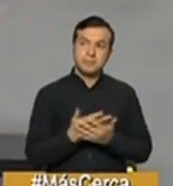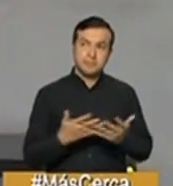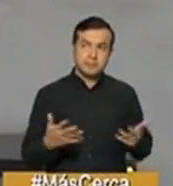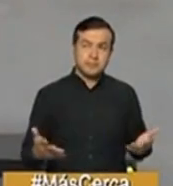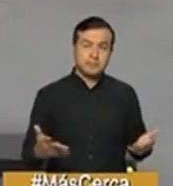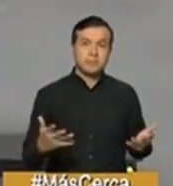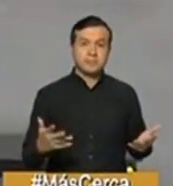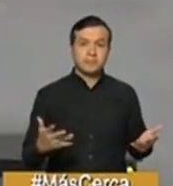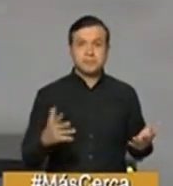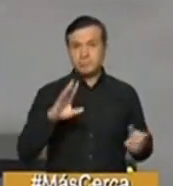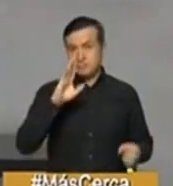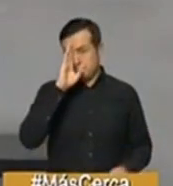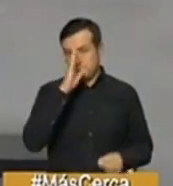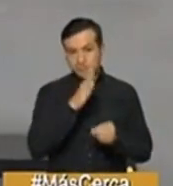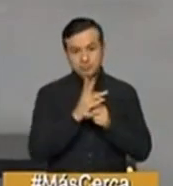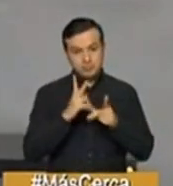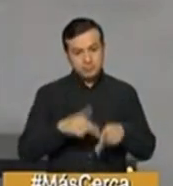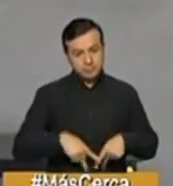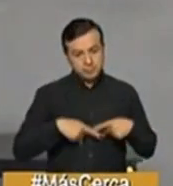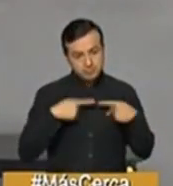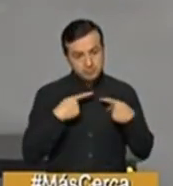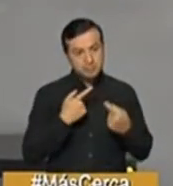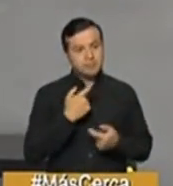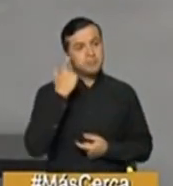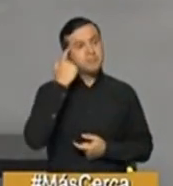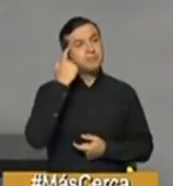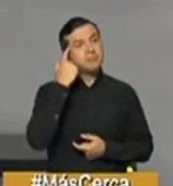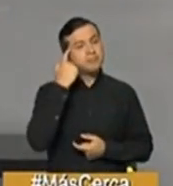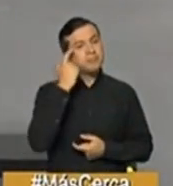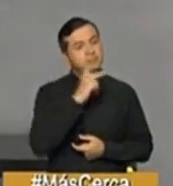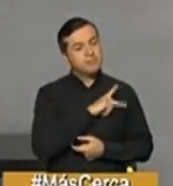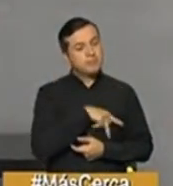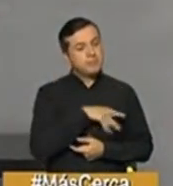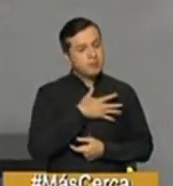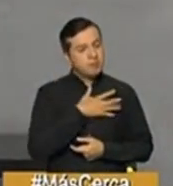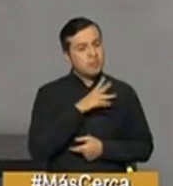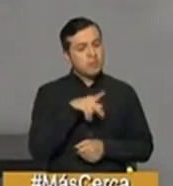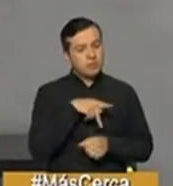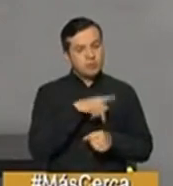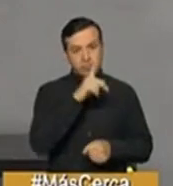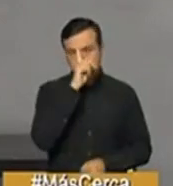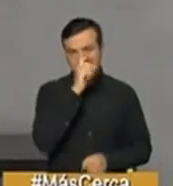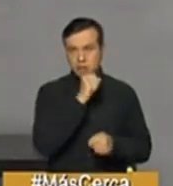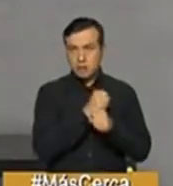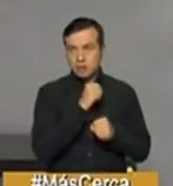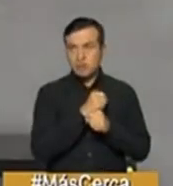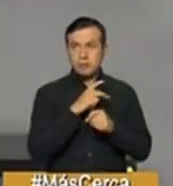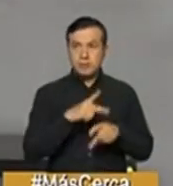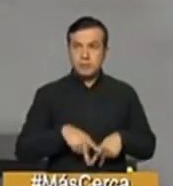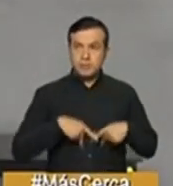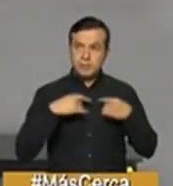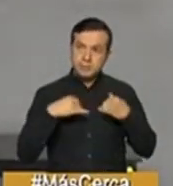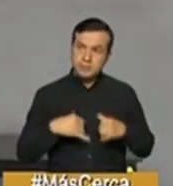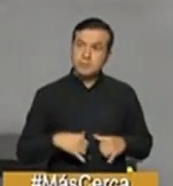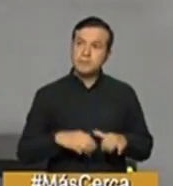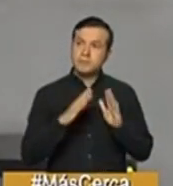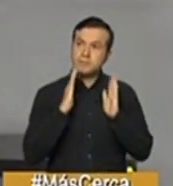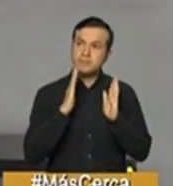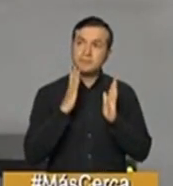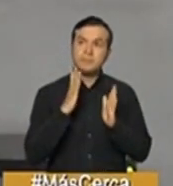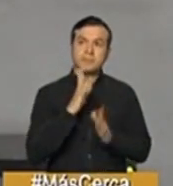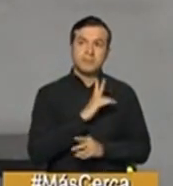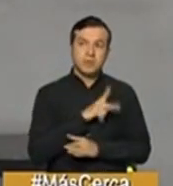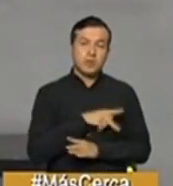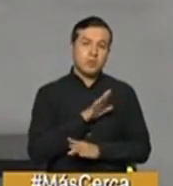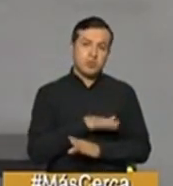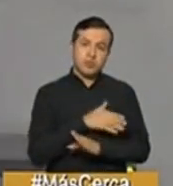me hizo encontrar un objetivo de vida, me hizo encontrar mi profesión, darle un significado a mi vida. Eso es lo que me